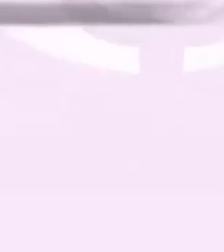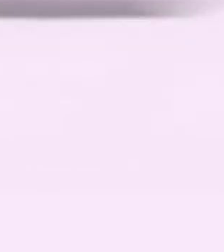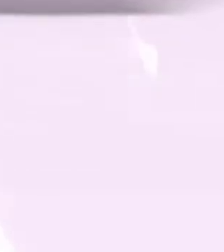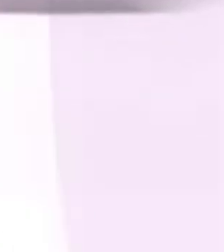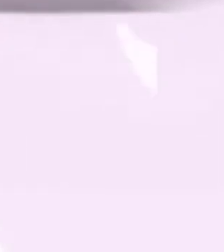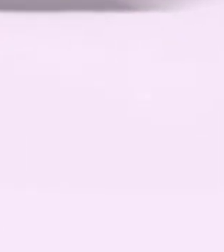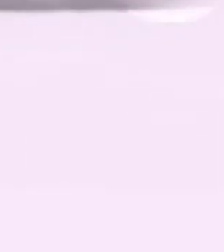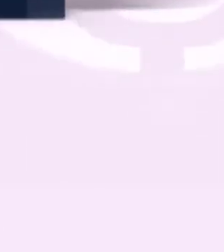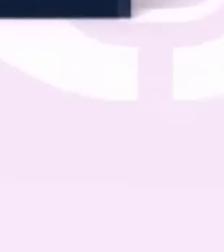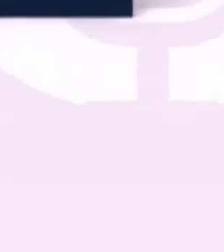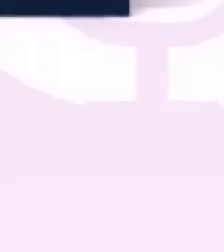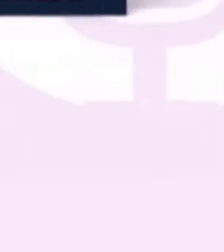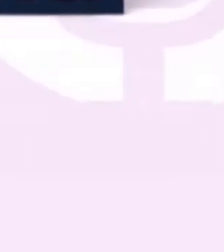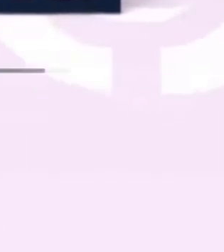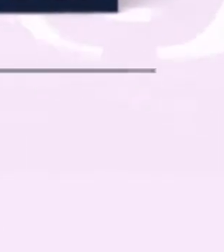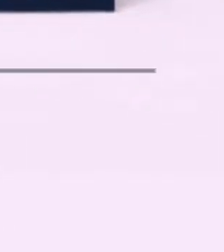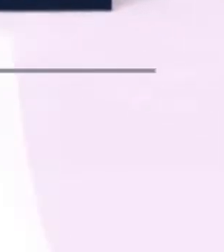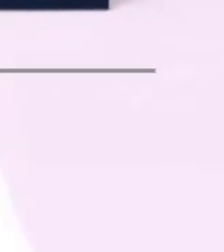Ecuador.